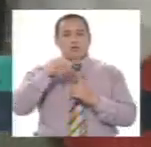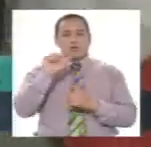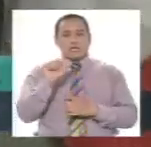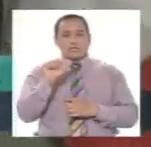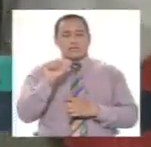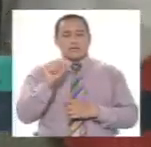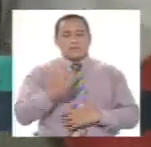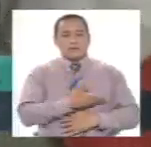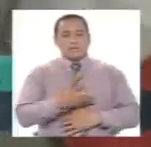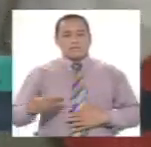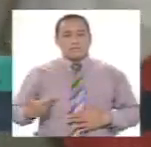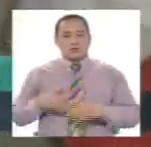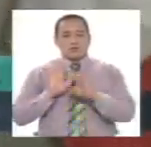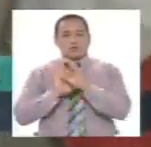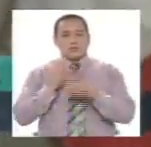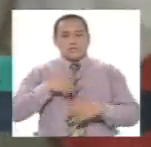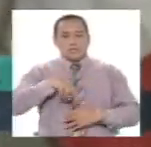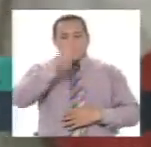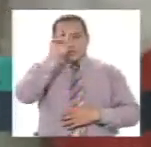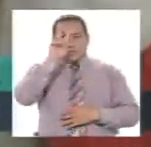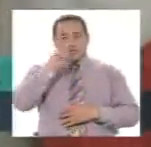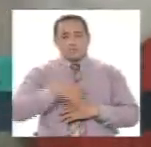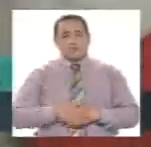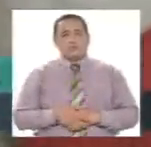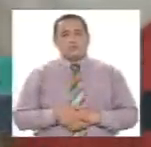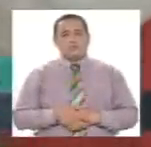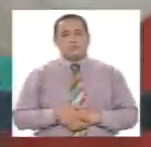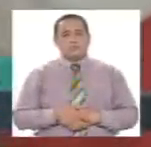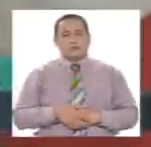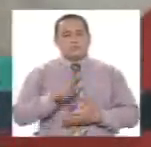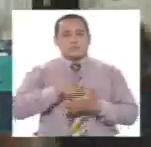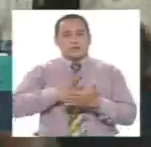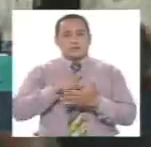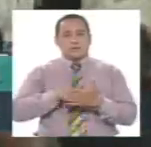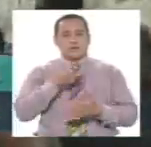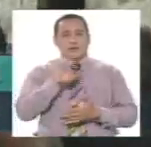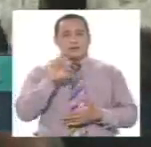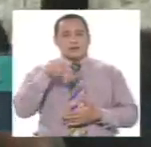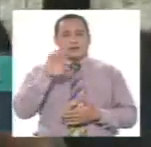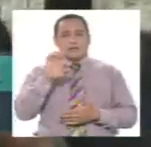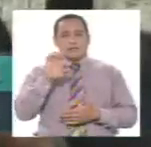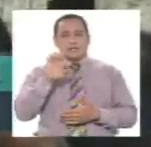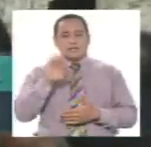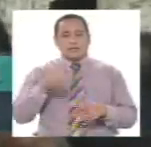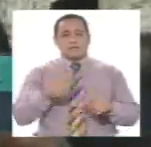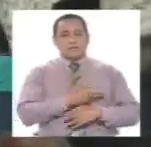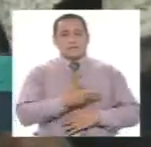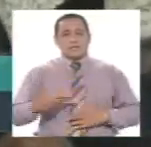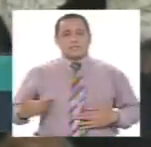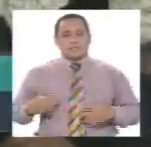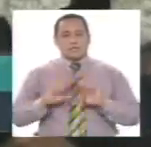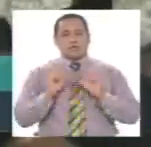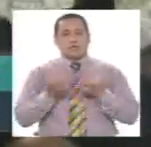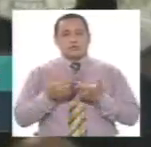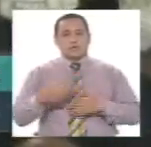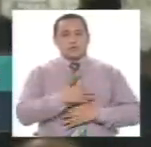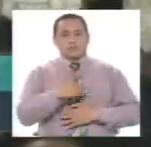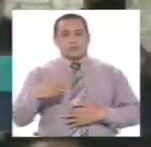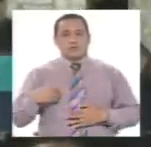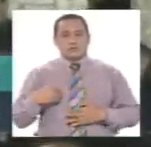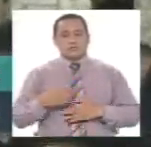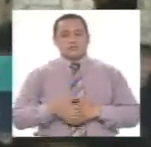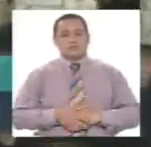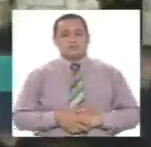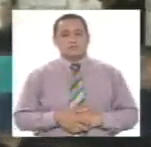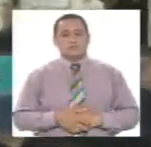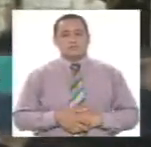Humala Tazo, Presidente Constitucional de la República. Rúbrica René Cornejo Díaz, Presidente del Consejo de Ministros.